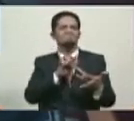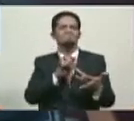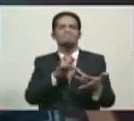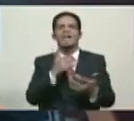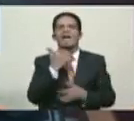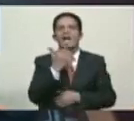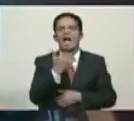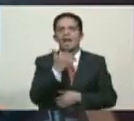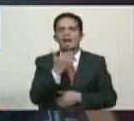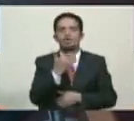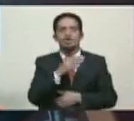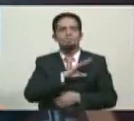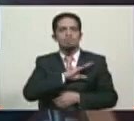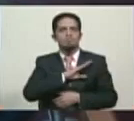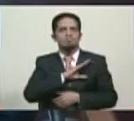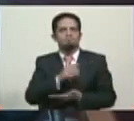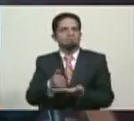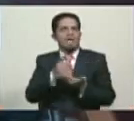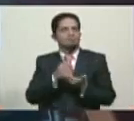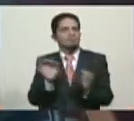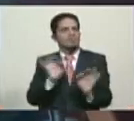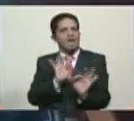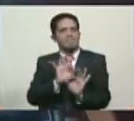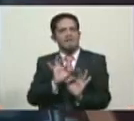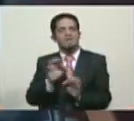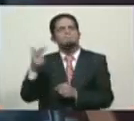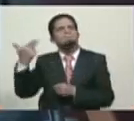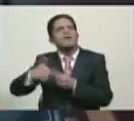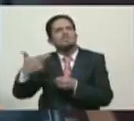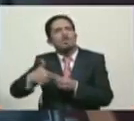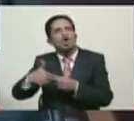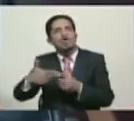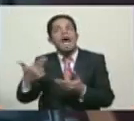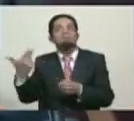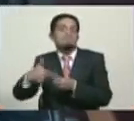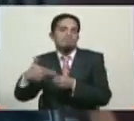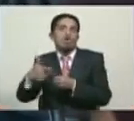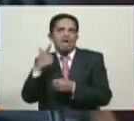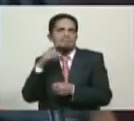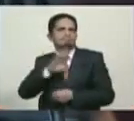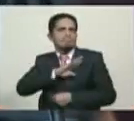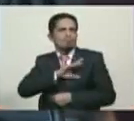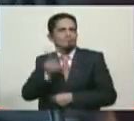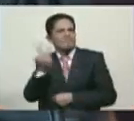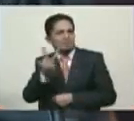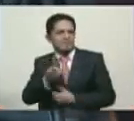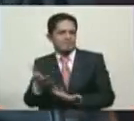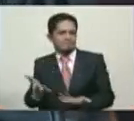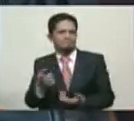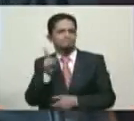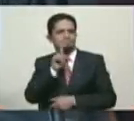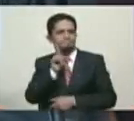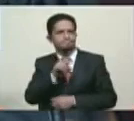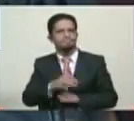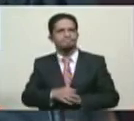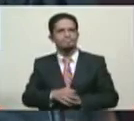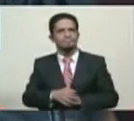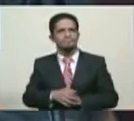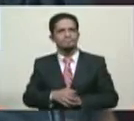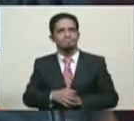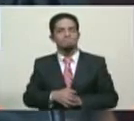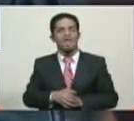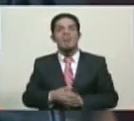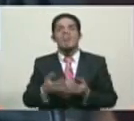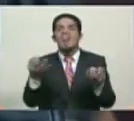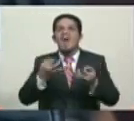estratégico para nuestro desarrollo, el petróleo y lo que él significa. Pues bien, la realidad se hizo